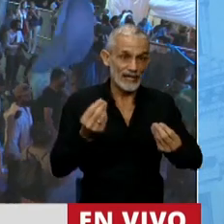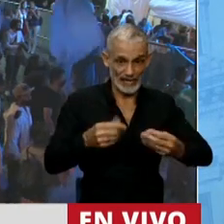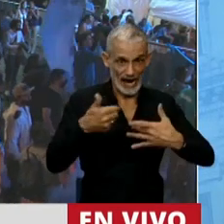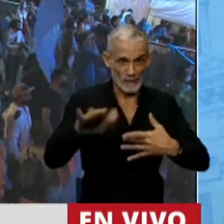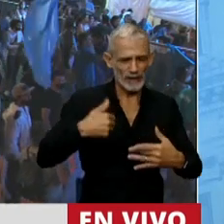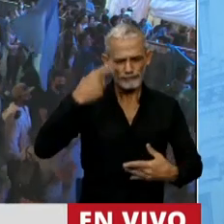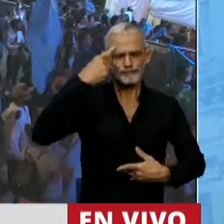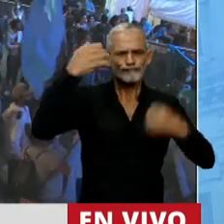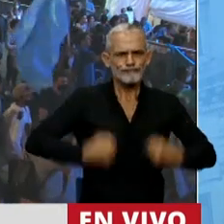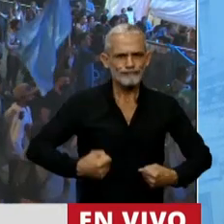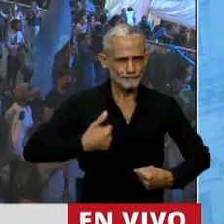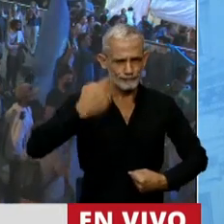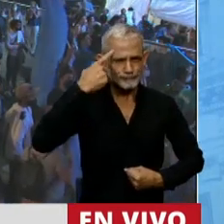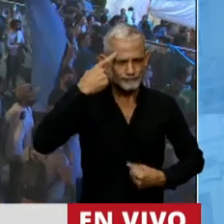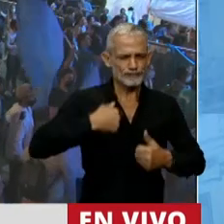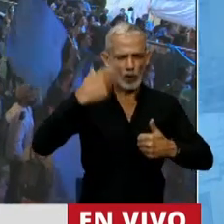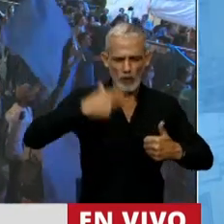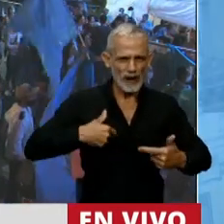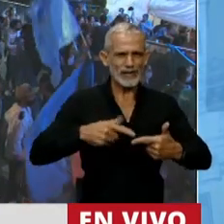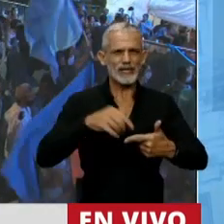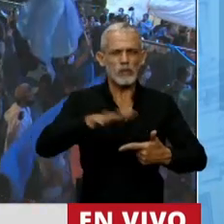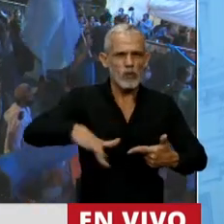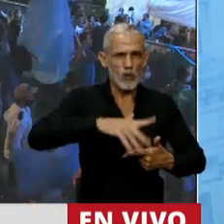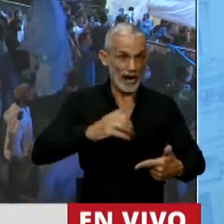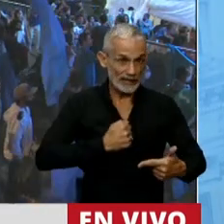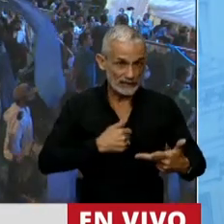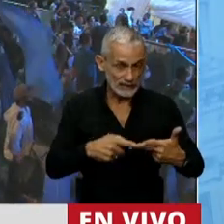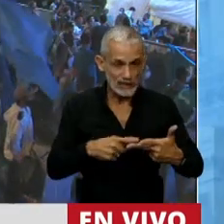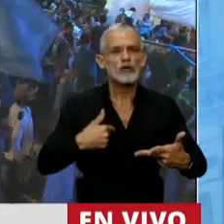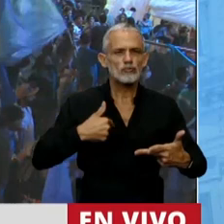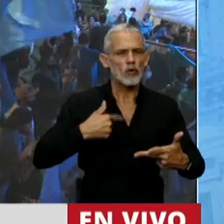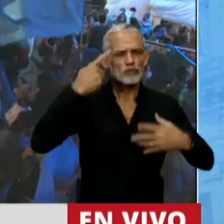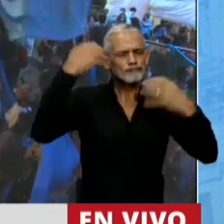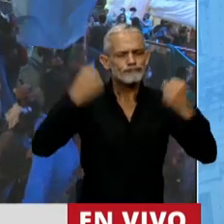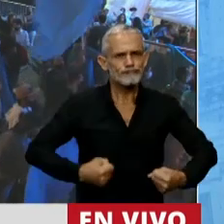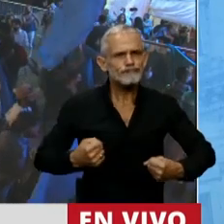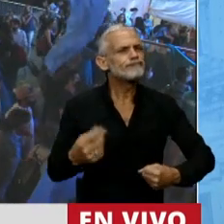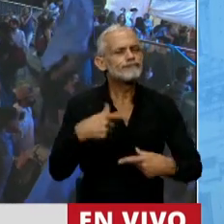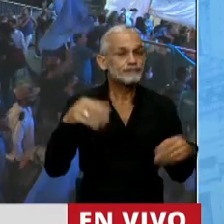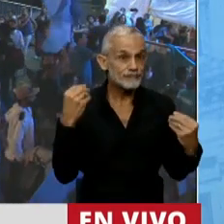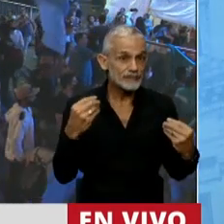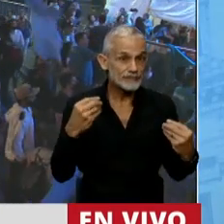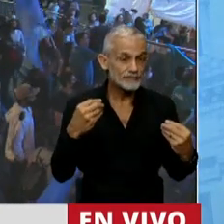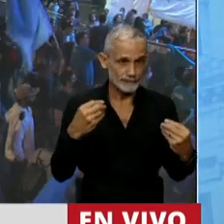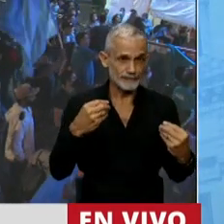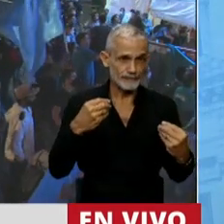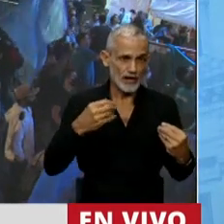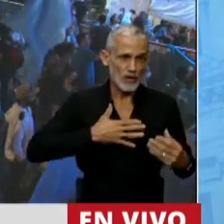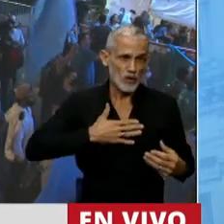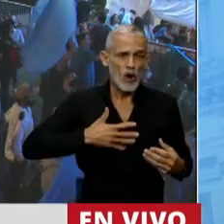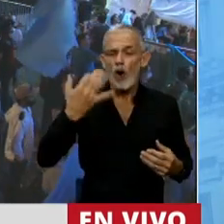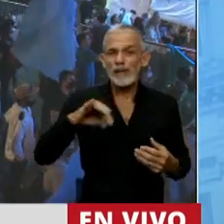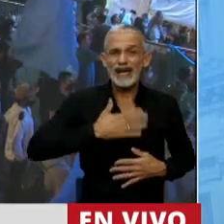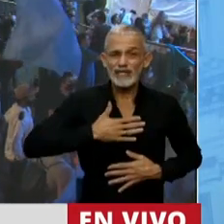partir de mis convicciones humanista, popular y cristiano, estoy convencido de que nuestro